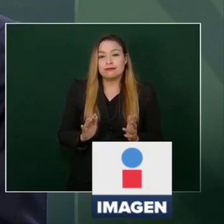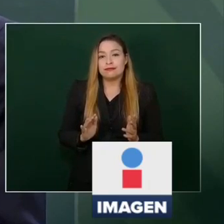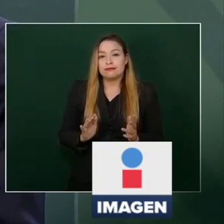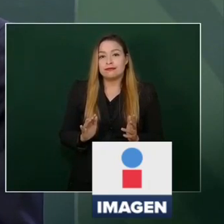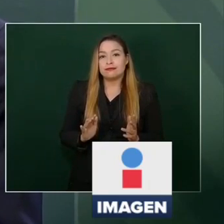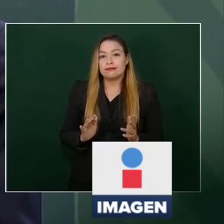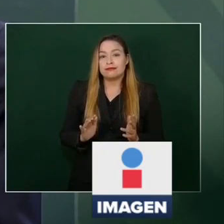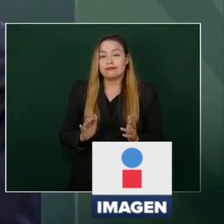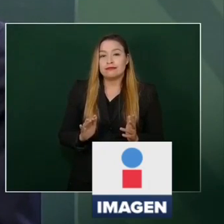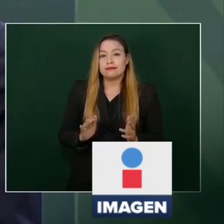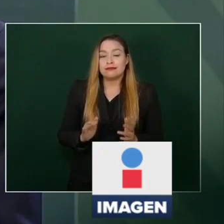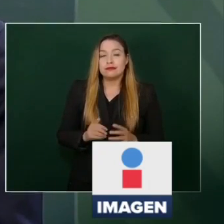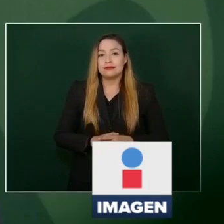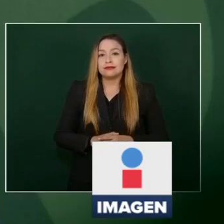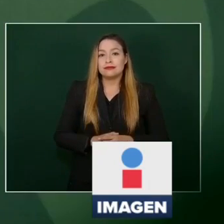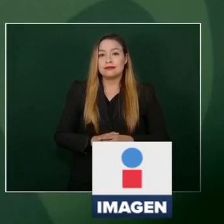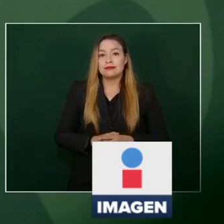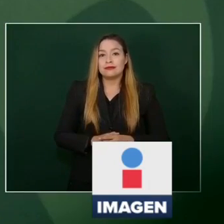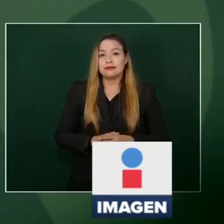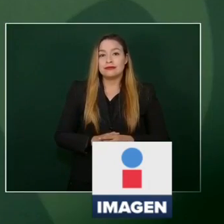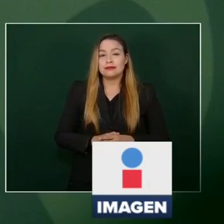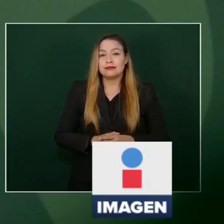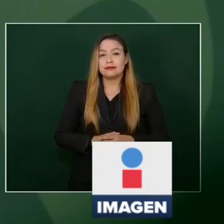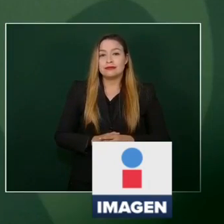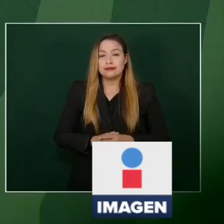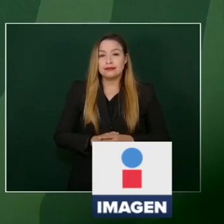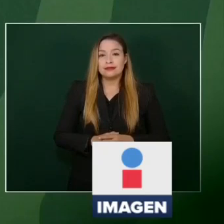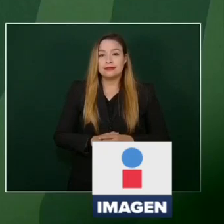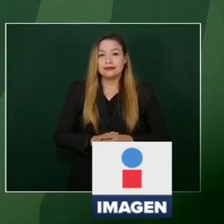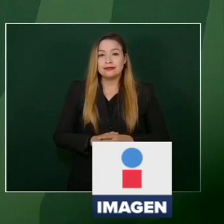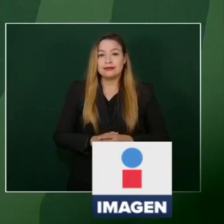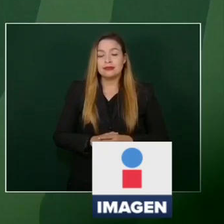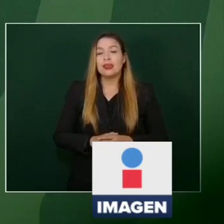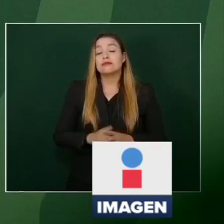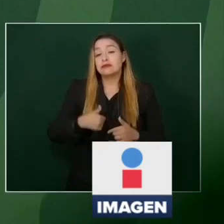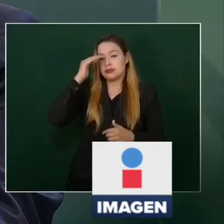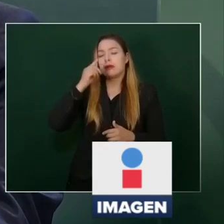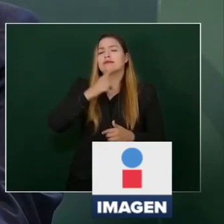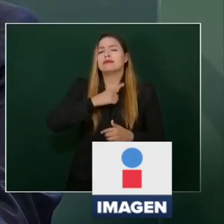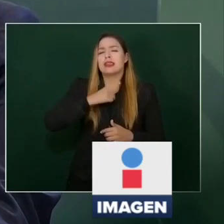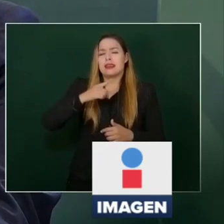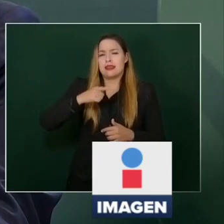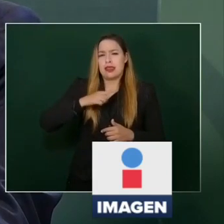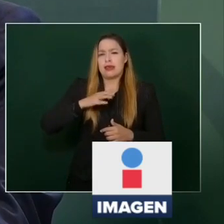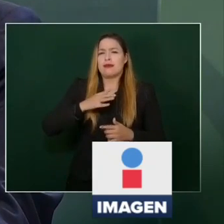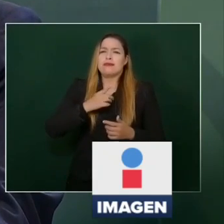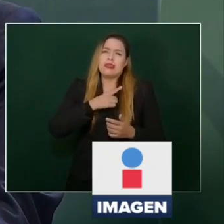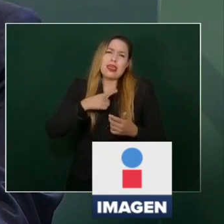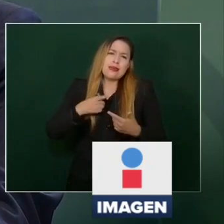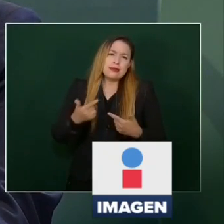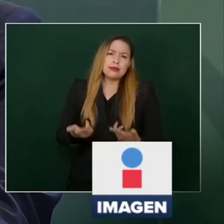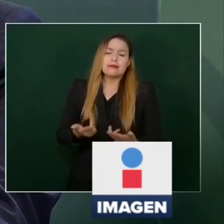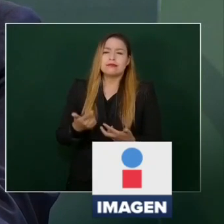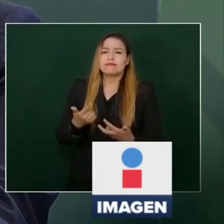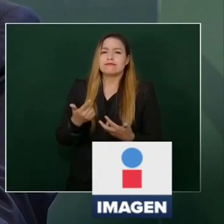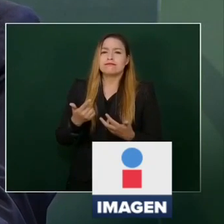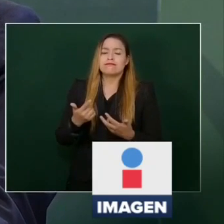debe de a ver un trato si no